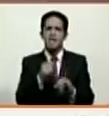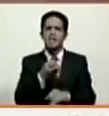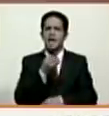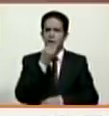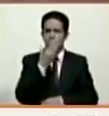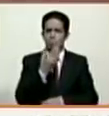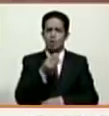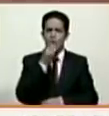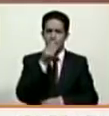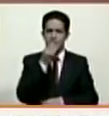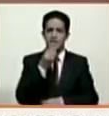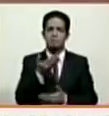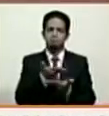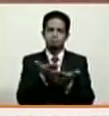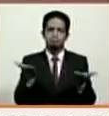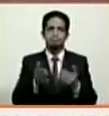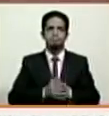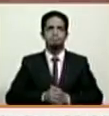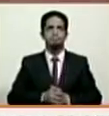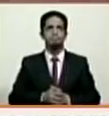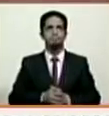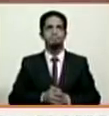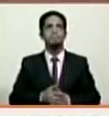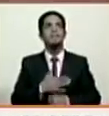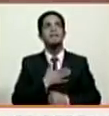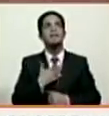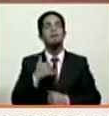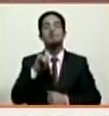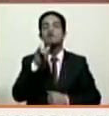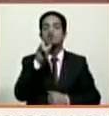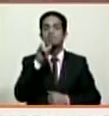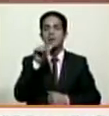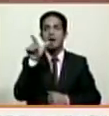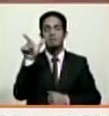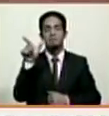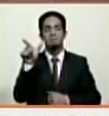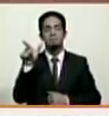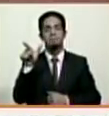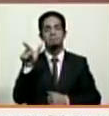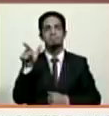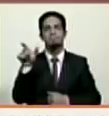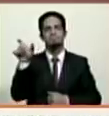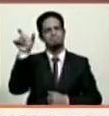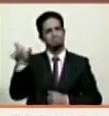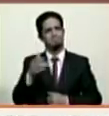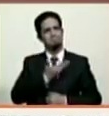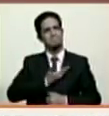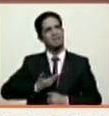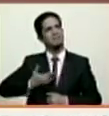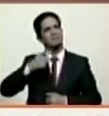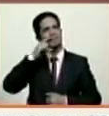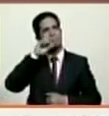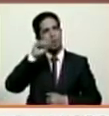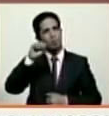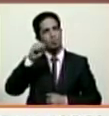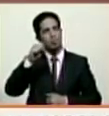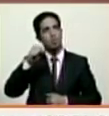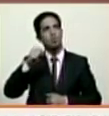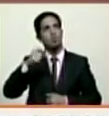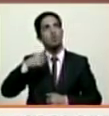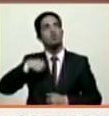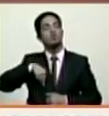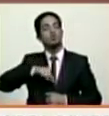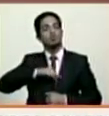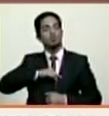a todas y a todos. Queremos informar en nombre de nuestro presidente Nicolás Maduro que hemos acogido